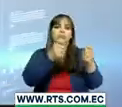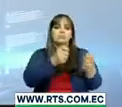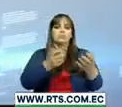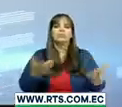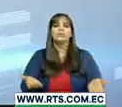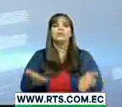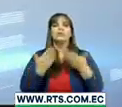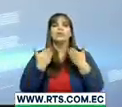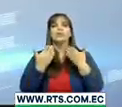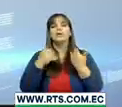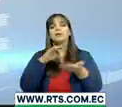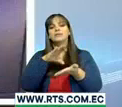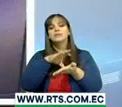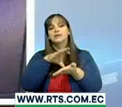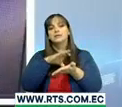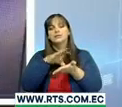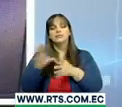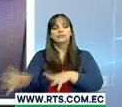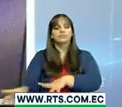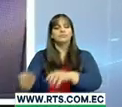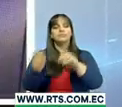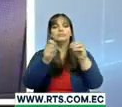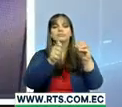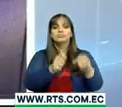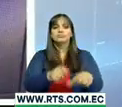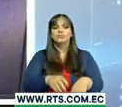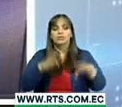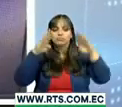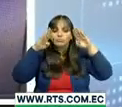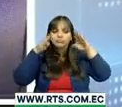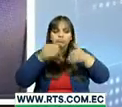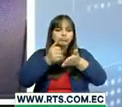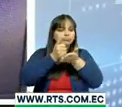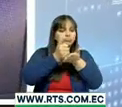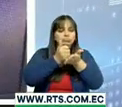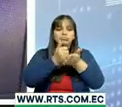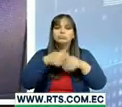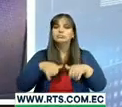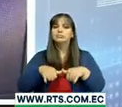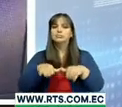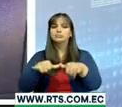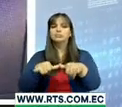el centro de la urbe. Informó Jorge Salazar.